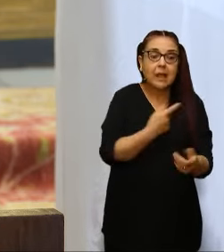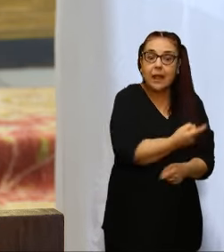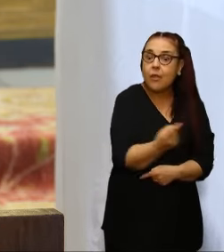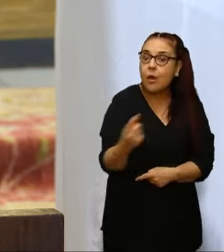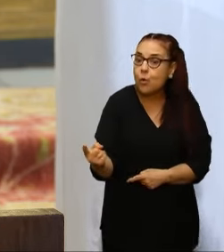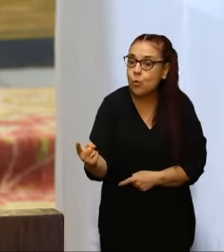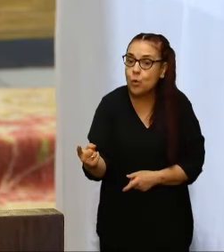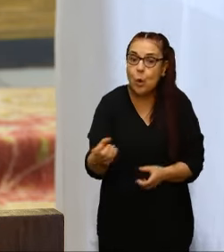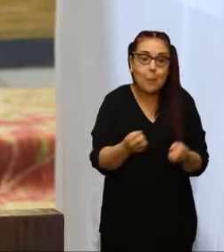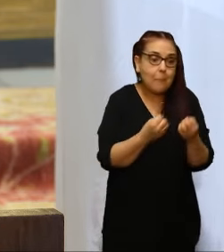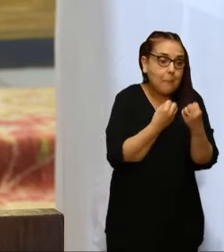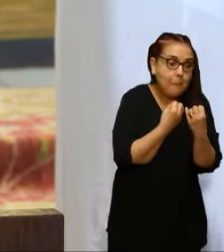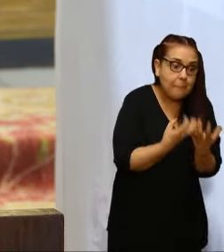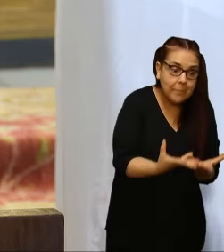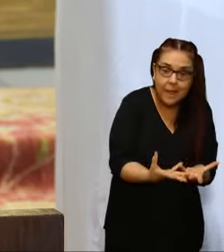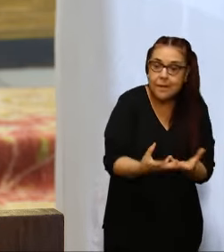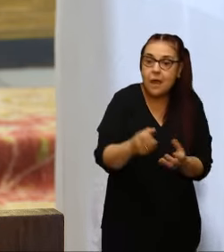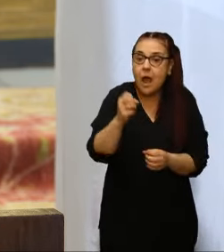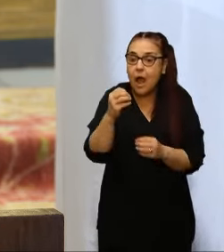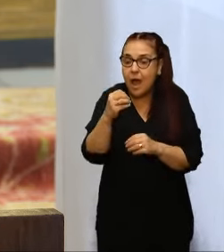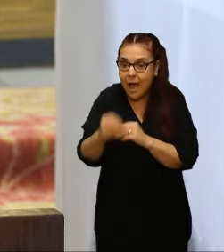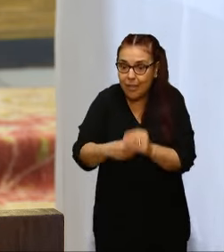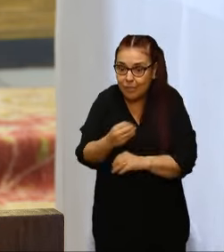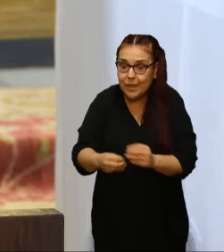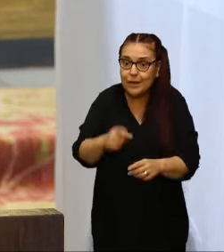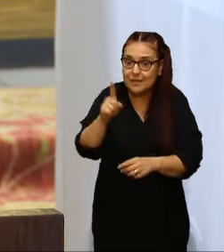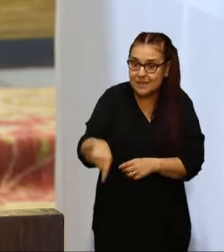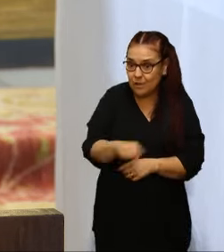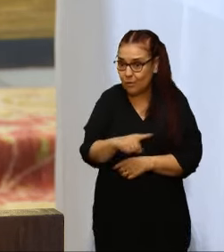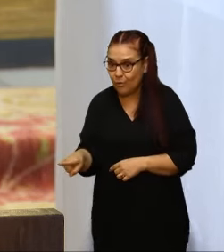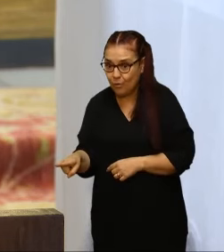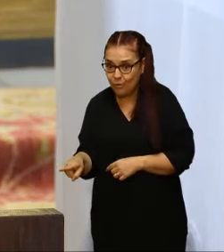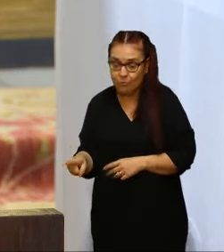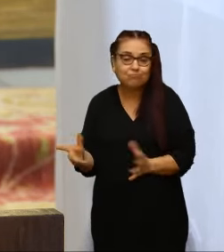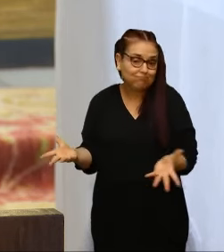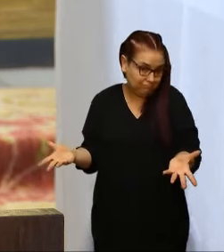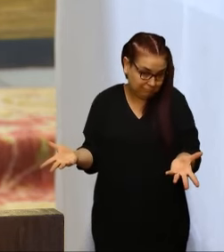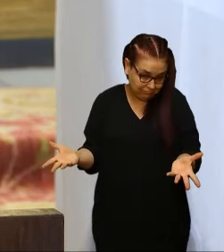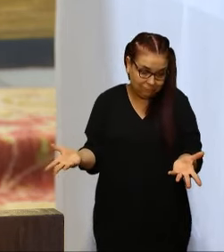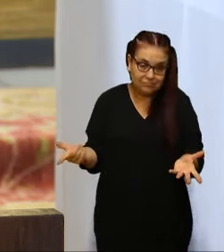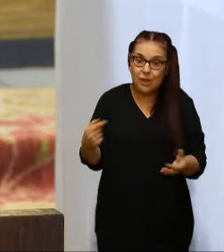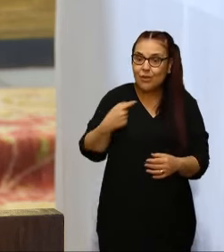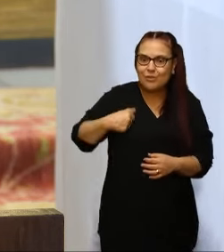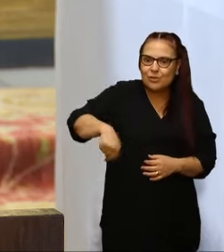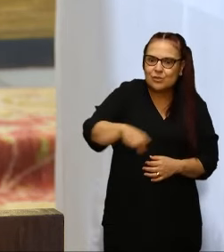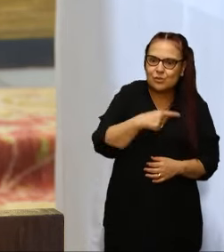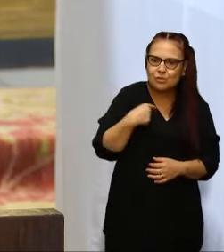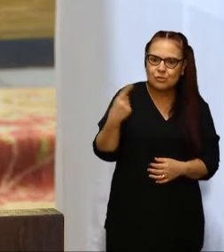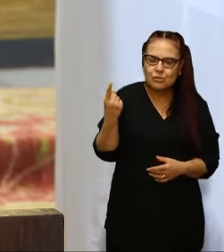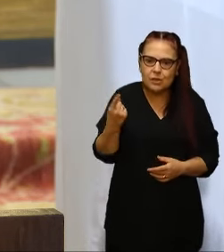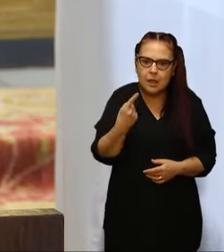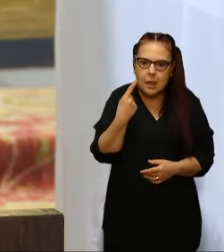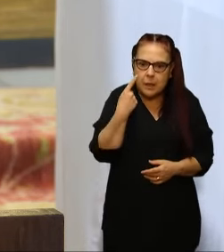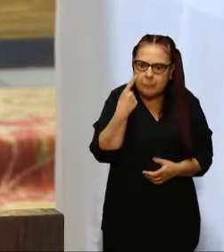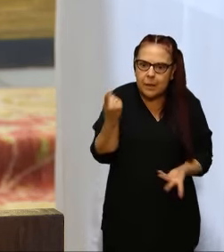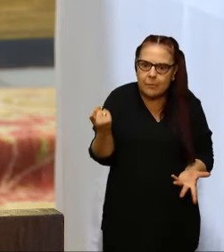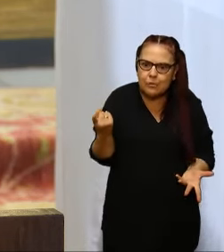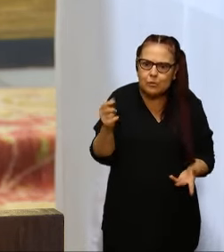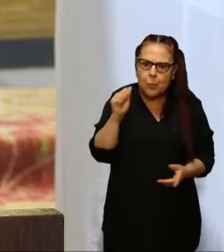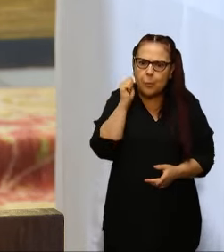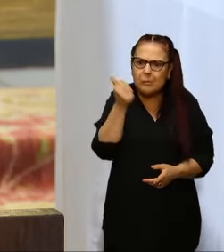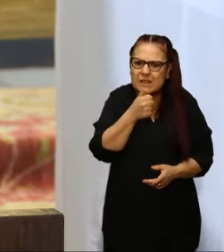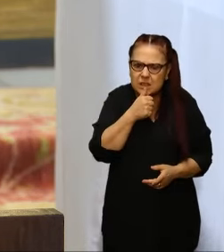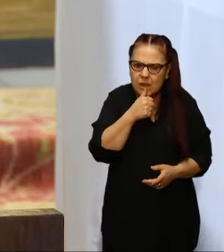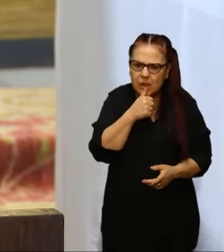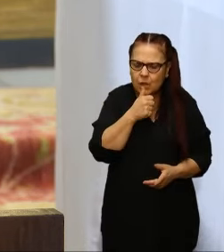realizado y o habrá dejado de realizar durante su vida terrena. Percibimos que nos encontramos ante un misterio que